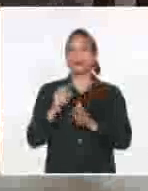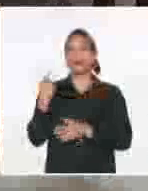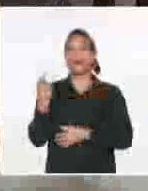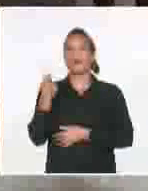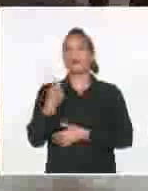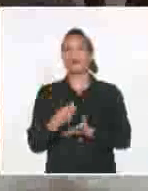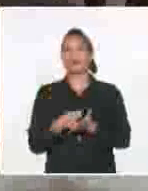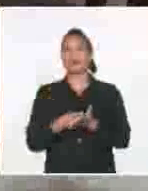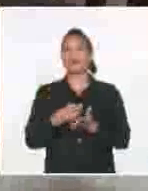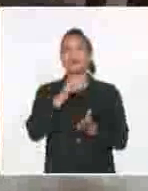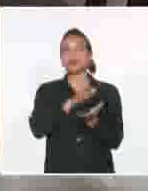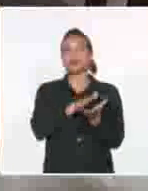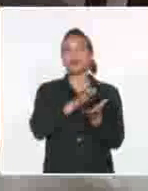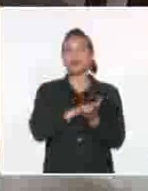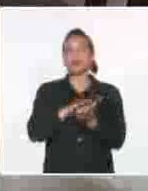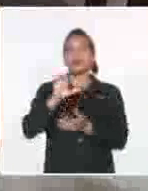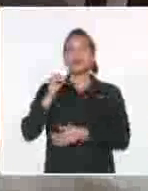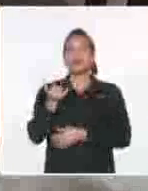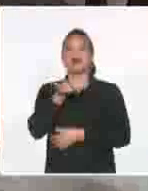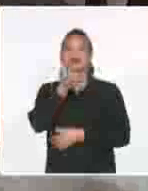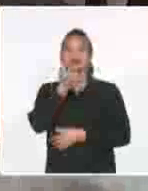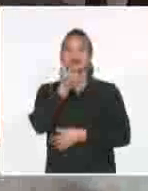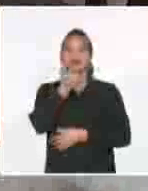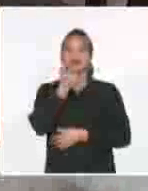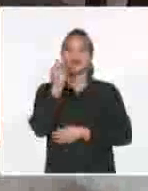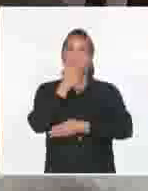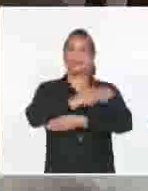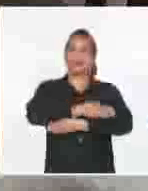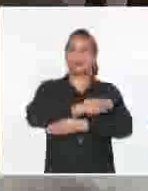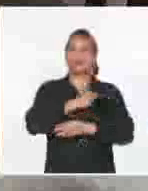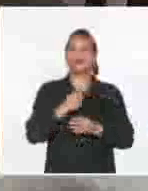daños acumulados del bloqueo, que superan los